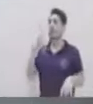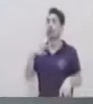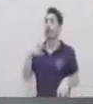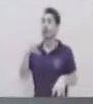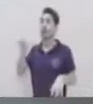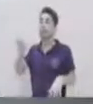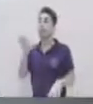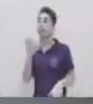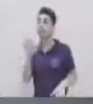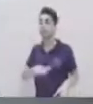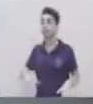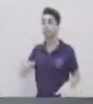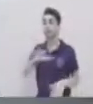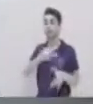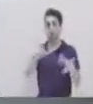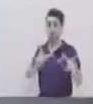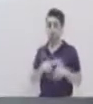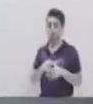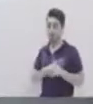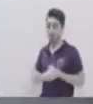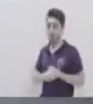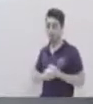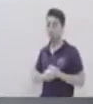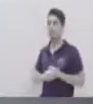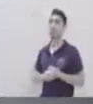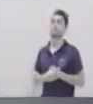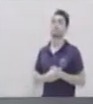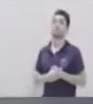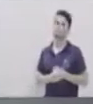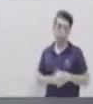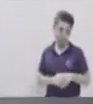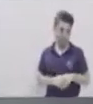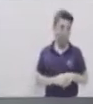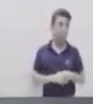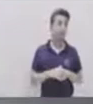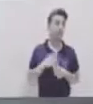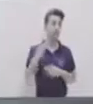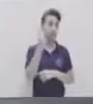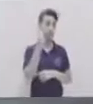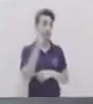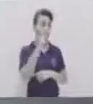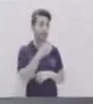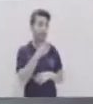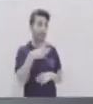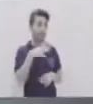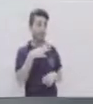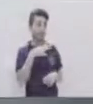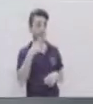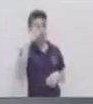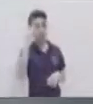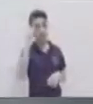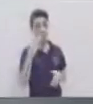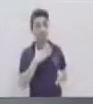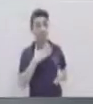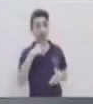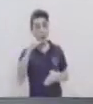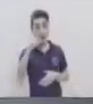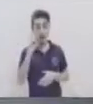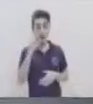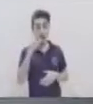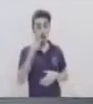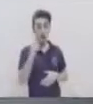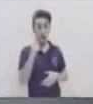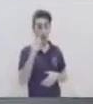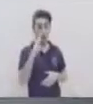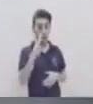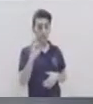paz en los espacios. Claro, y lo importante de tener este trabajo colaborativo, ¿verdad?, es